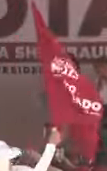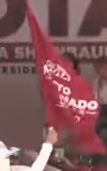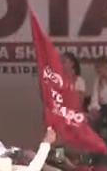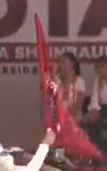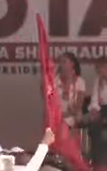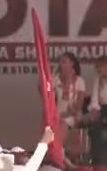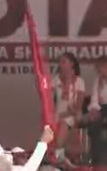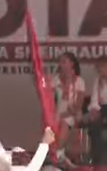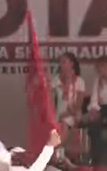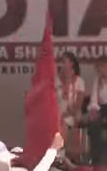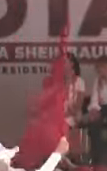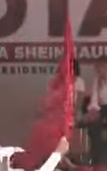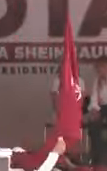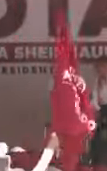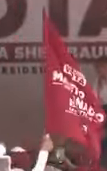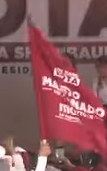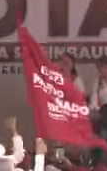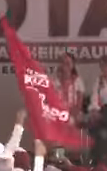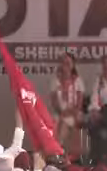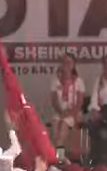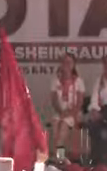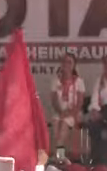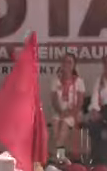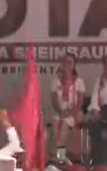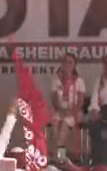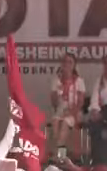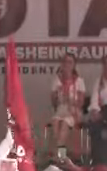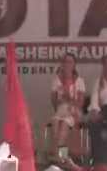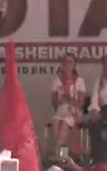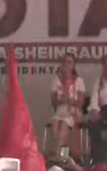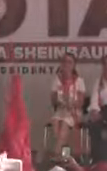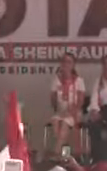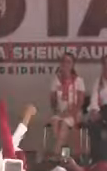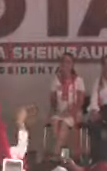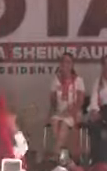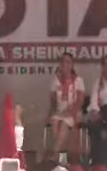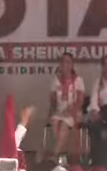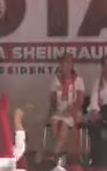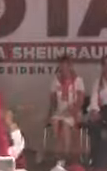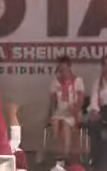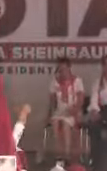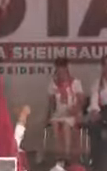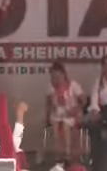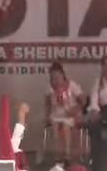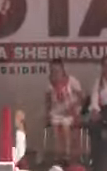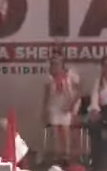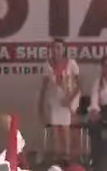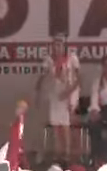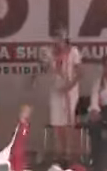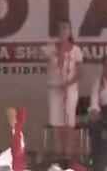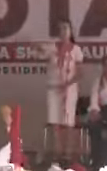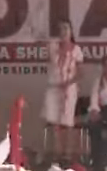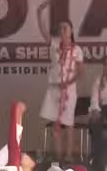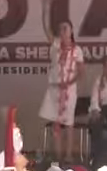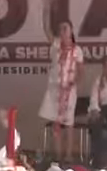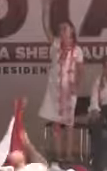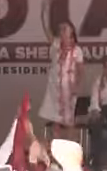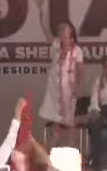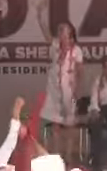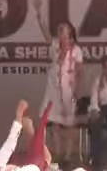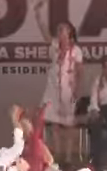Gracias. Estar con Claudia hoy. Es un honor estar con Claudia hoy. Es